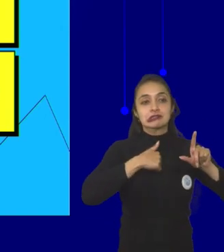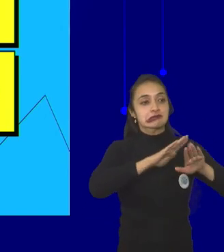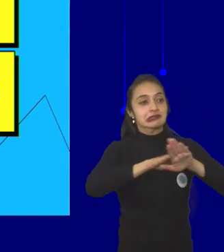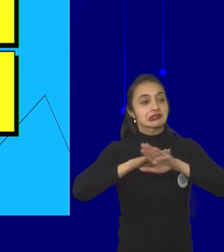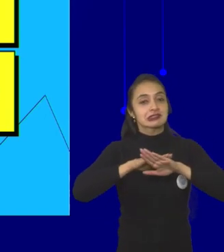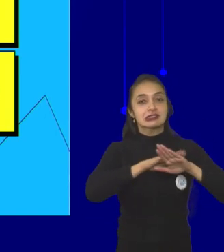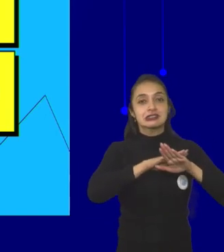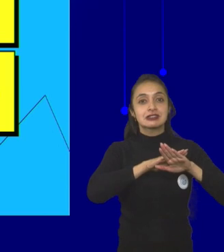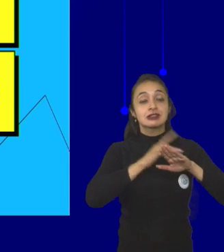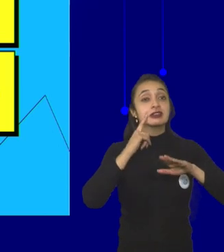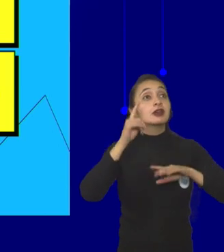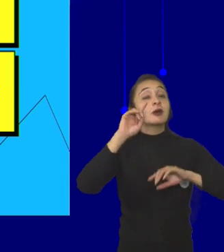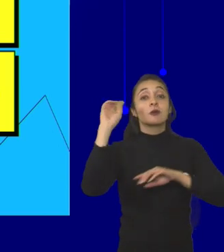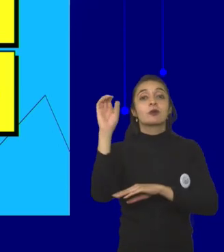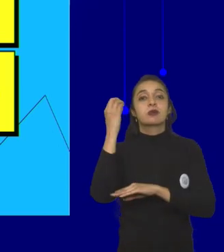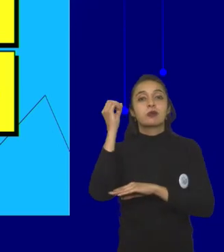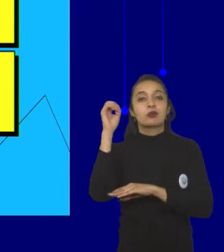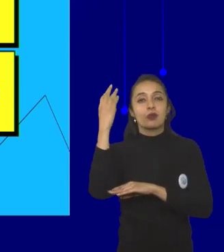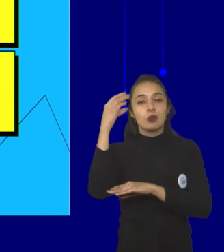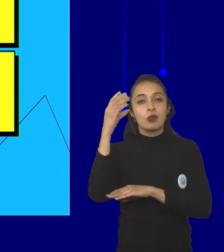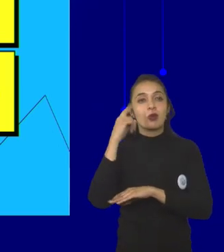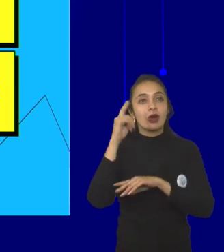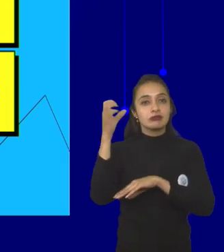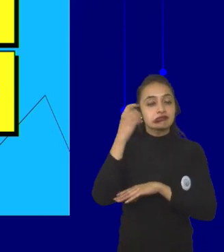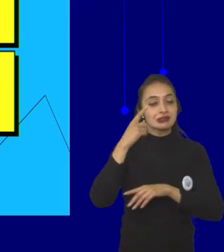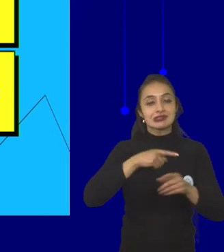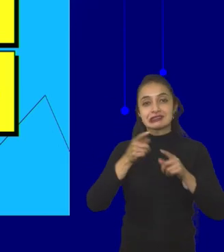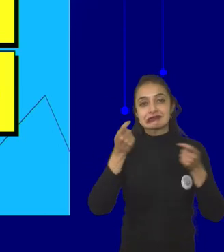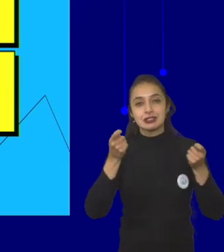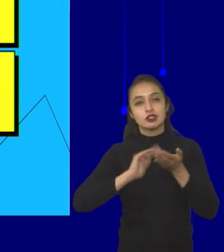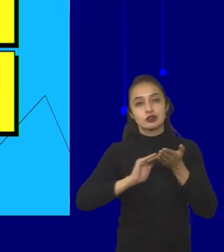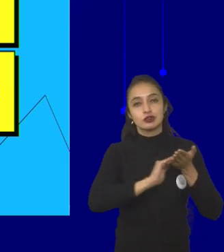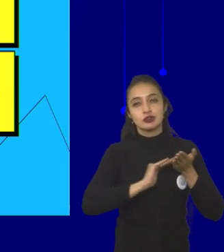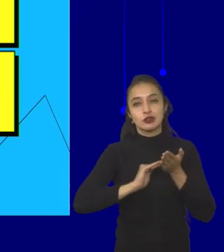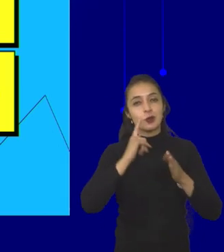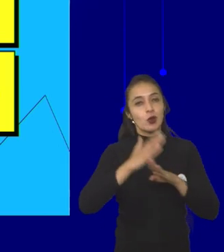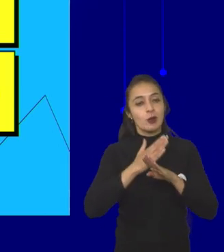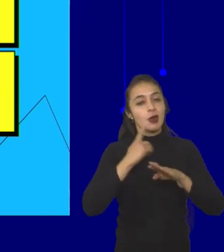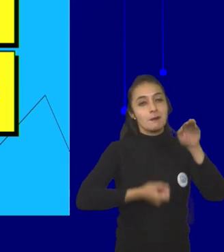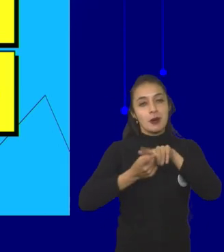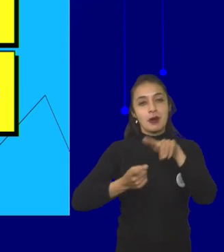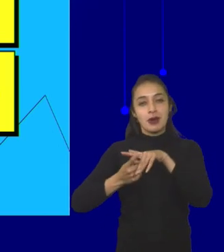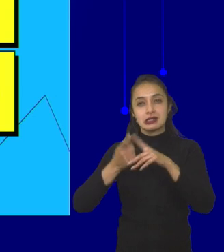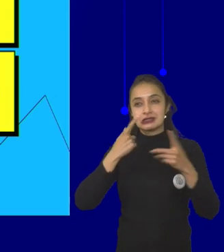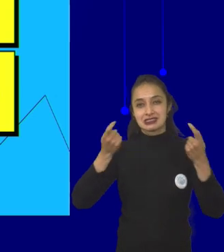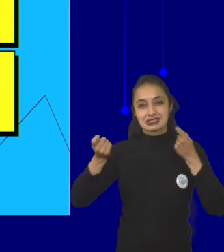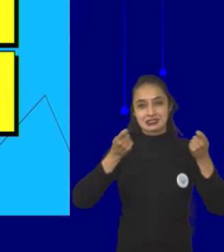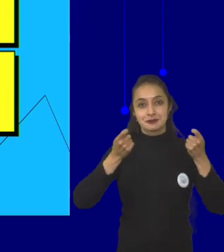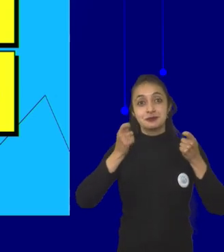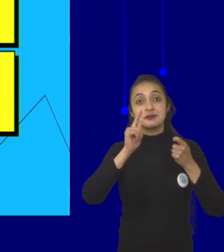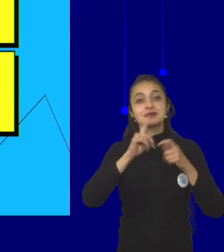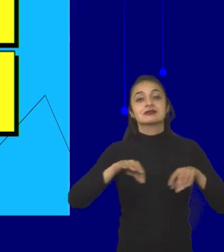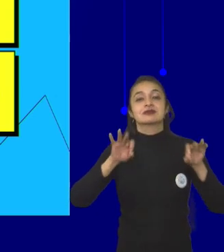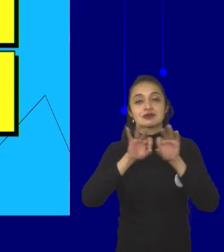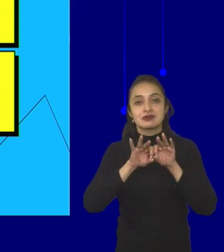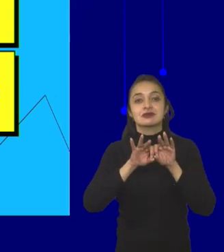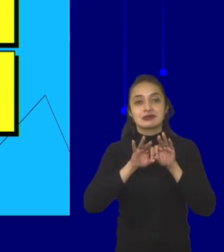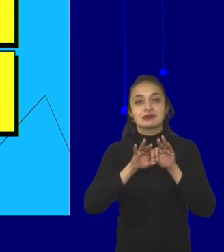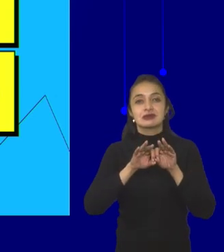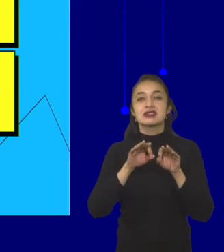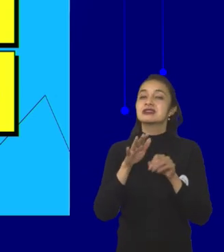un bombero es apagando incendios todo el día. Hágale, hágale, hágale, hágale. Entonces uno tiene que estar capacitado para